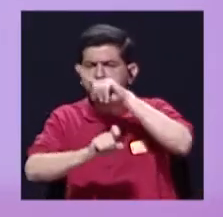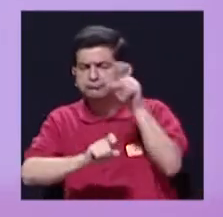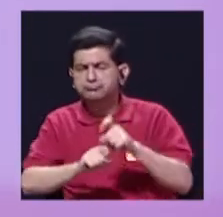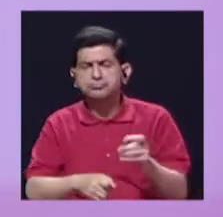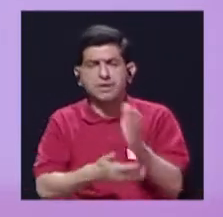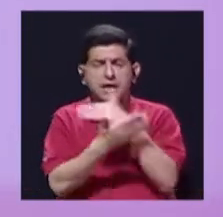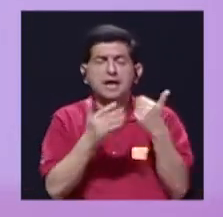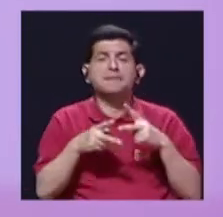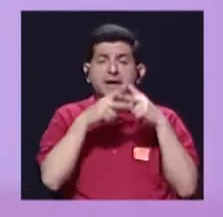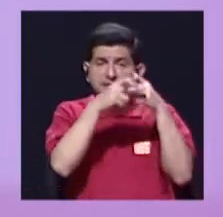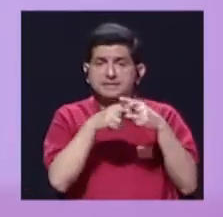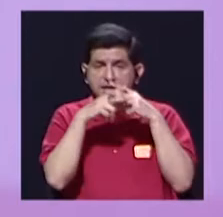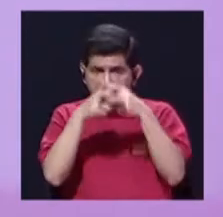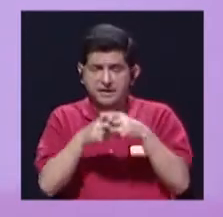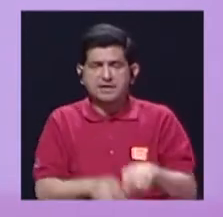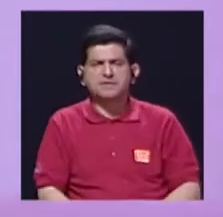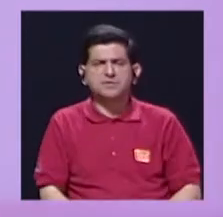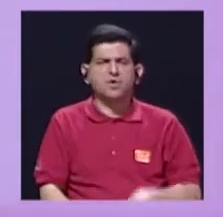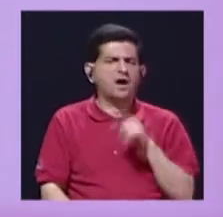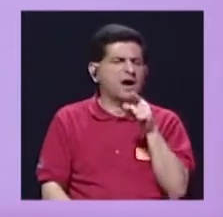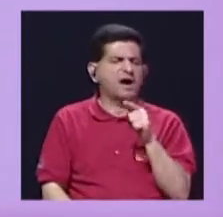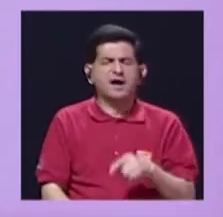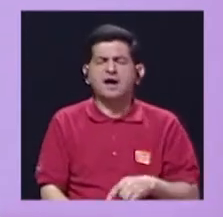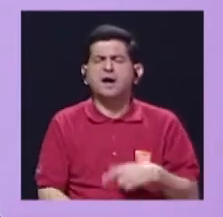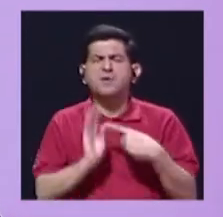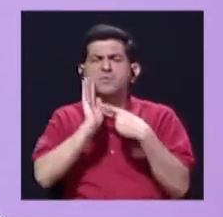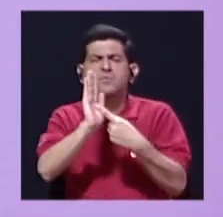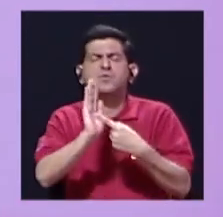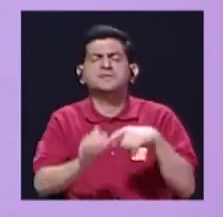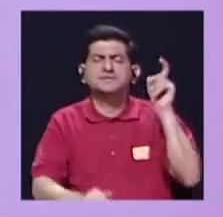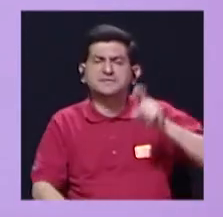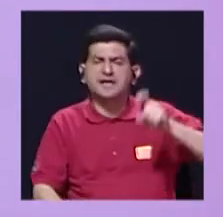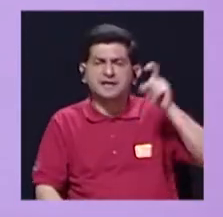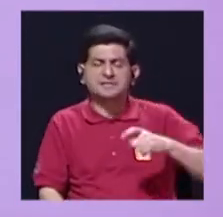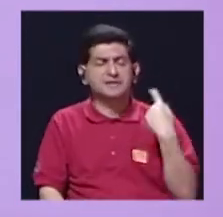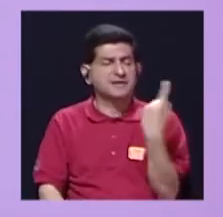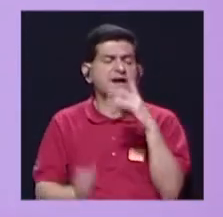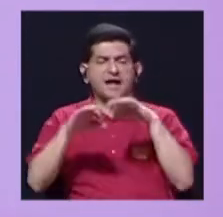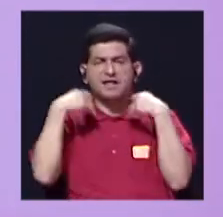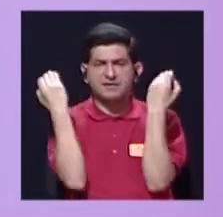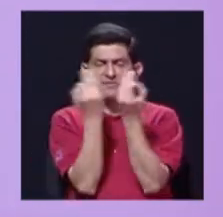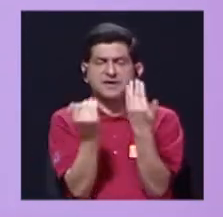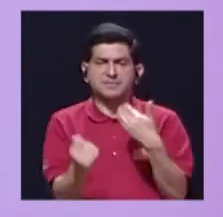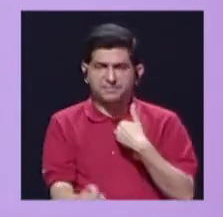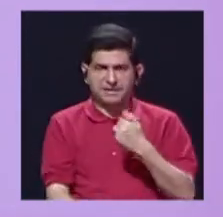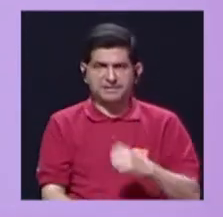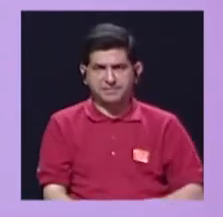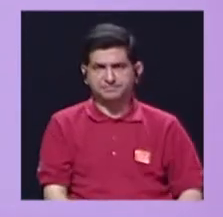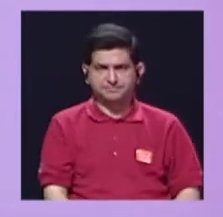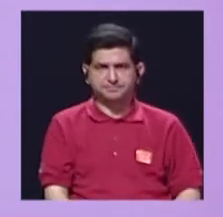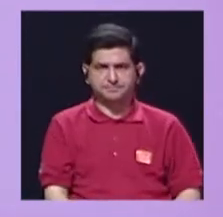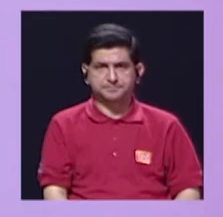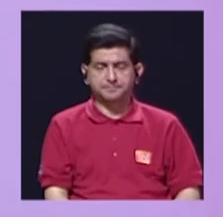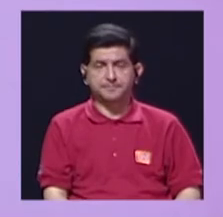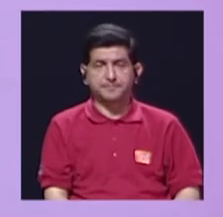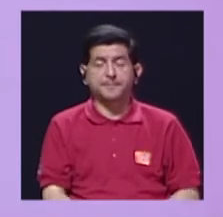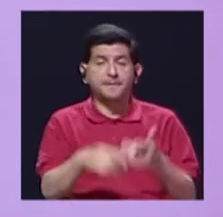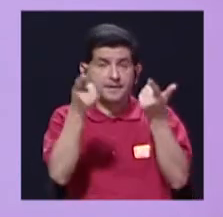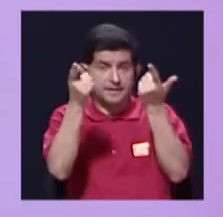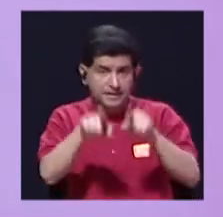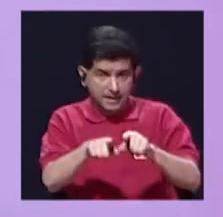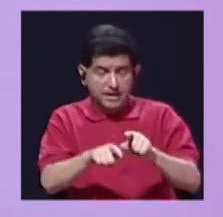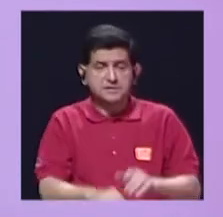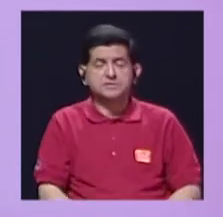todo en la parte de crédito, por dónde van los créditos, porque eso nos dice mucho sobre las necesidades de cada familia. Entonces, digamos, en el caso